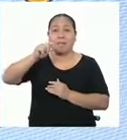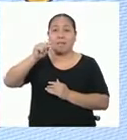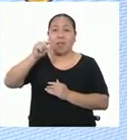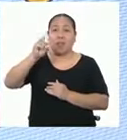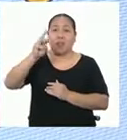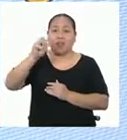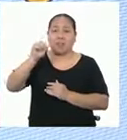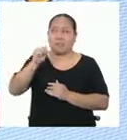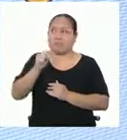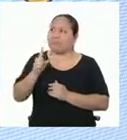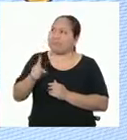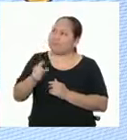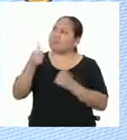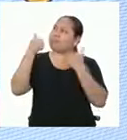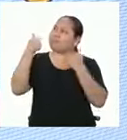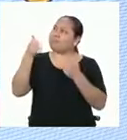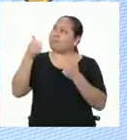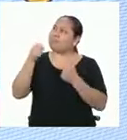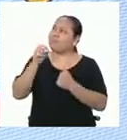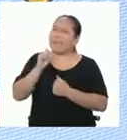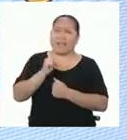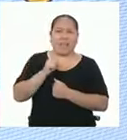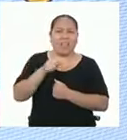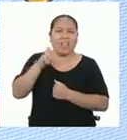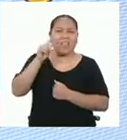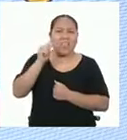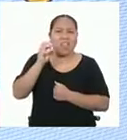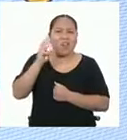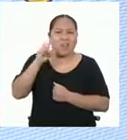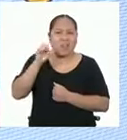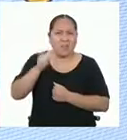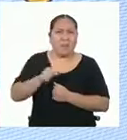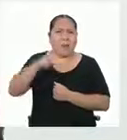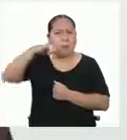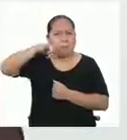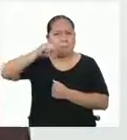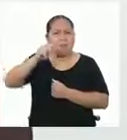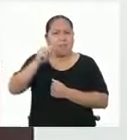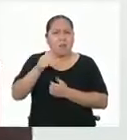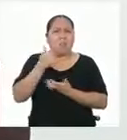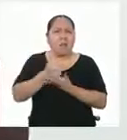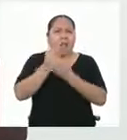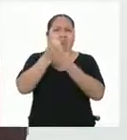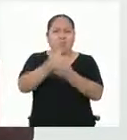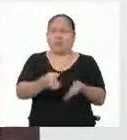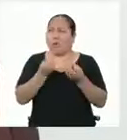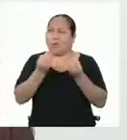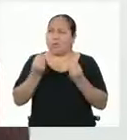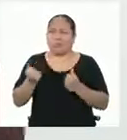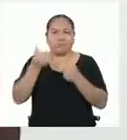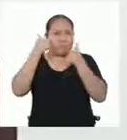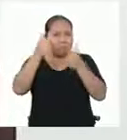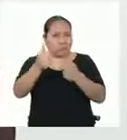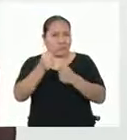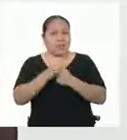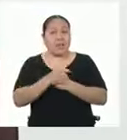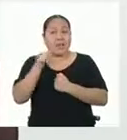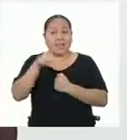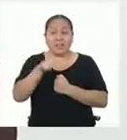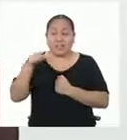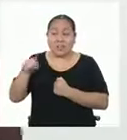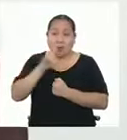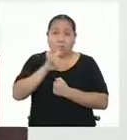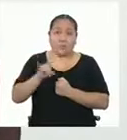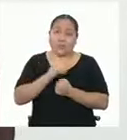¡Azu! ¡Qué salvador resultó ese teorema de Pitágoras! ¡Me encanta! Tienes toda la razón, Yaremis. Lo hemos